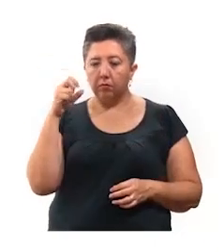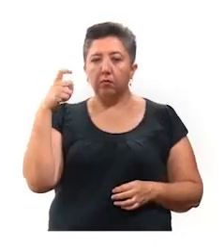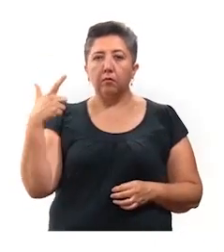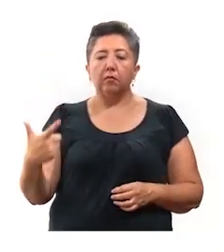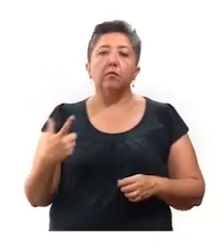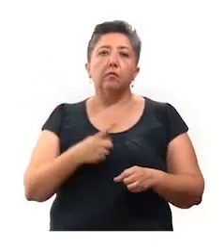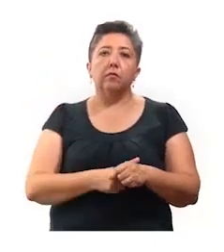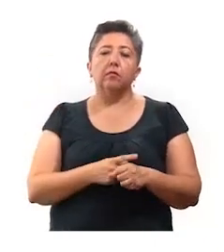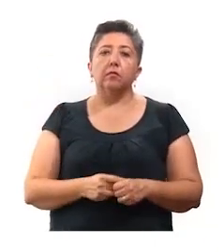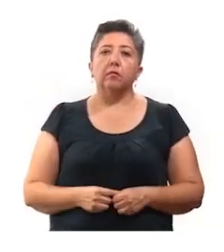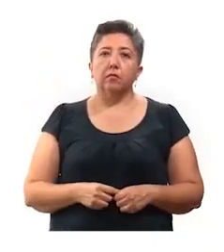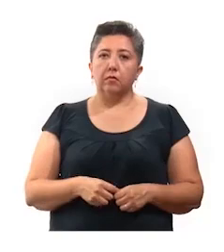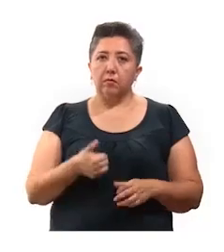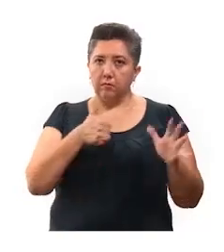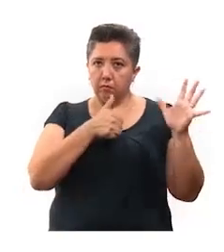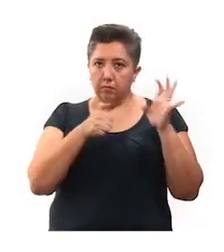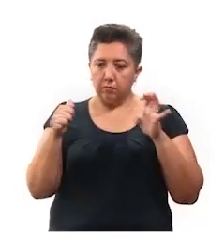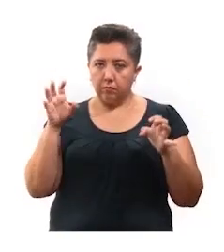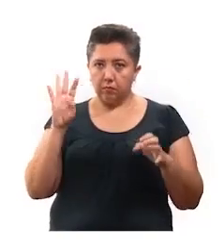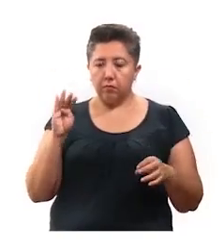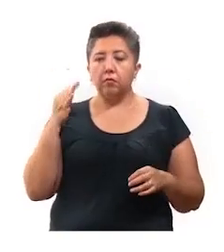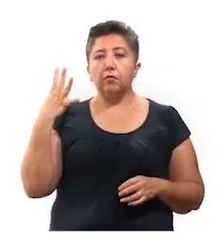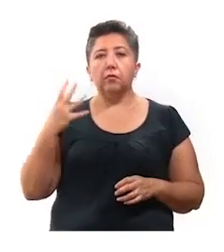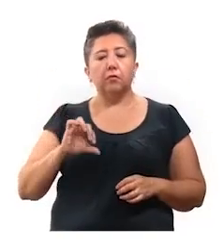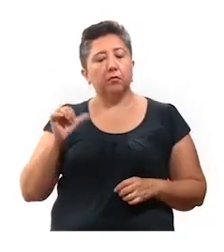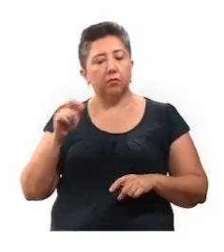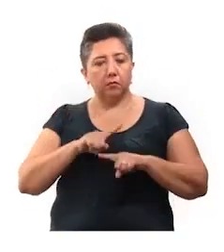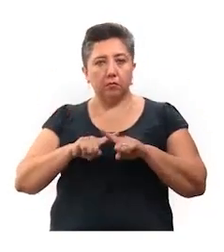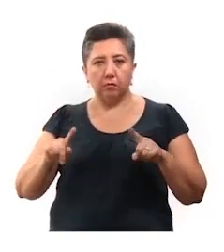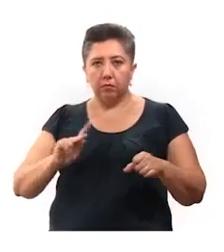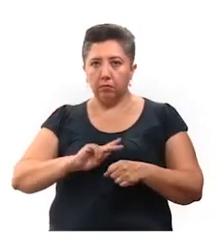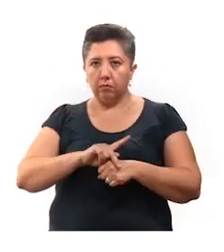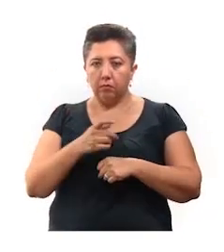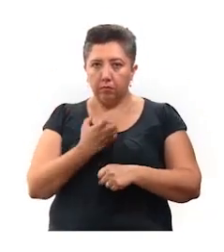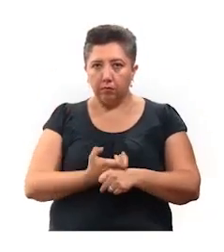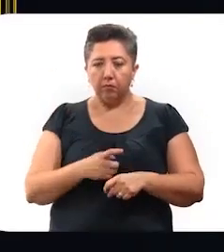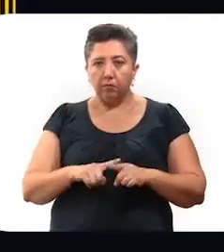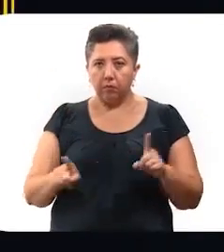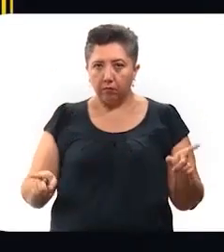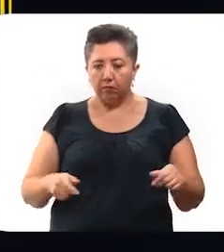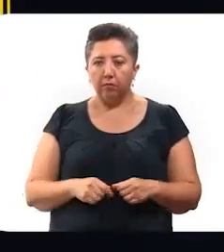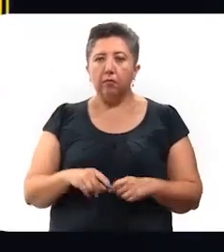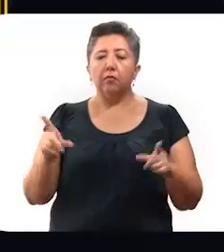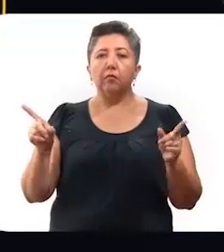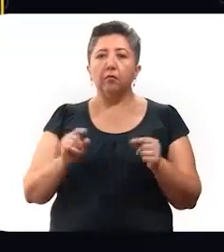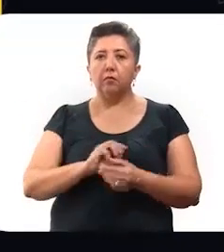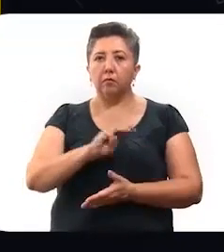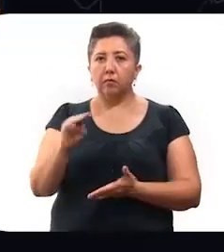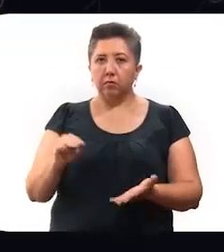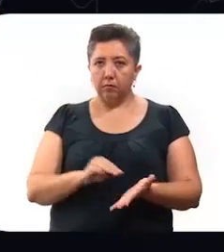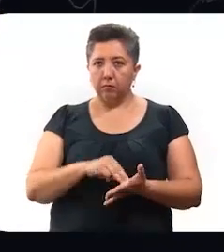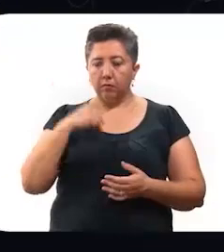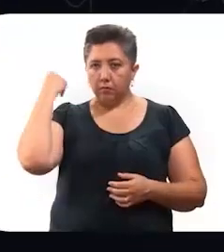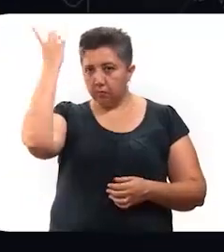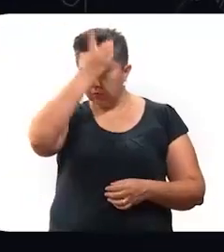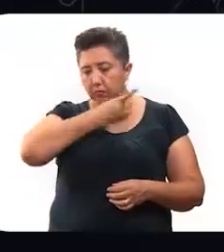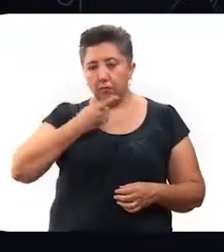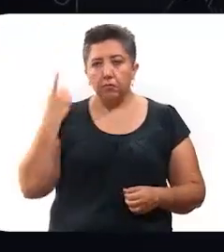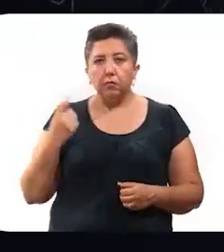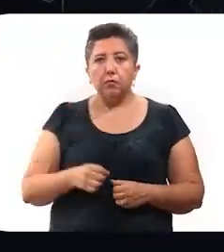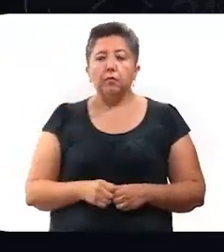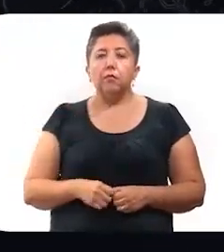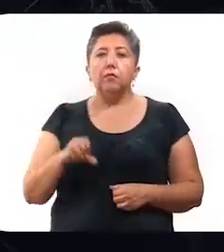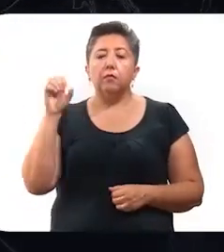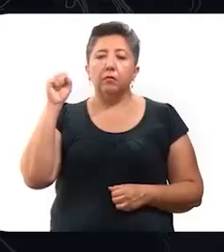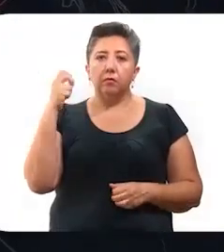109.227 casos positivos, 694 son de otro país u otro estado. Específicamente en Mérida se han